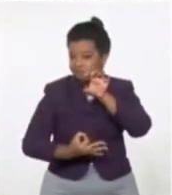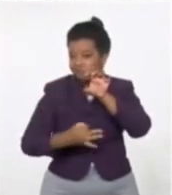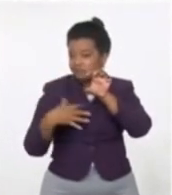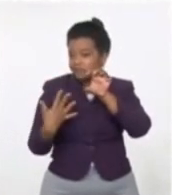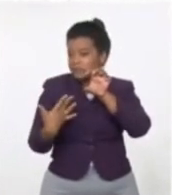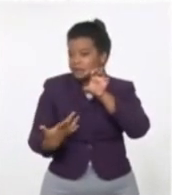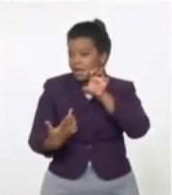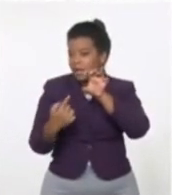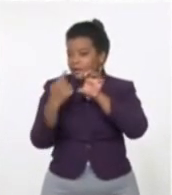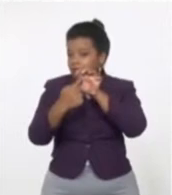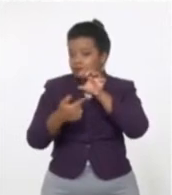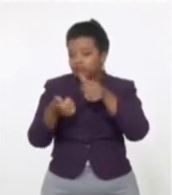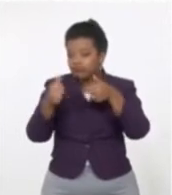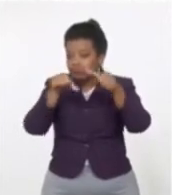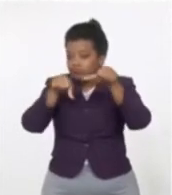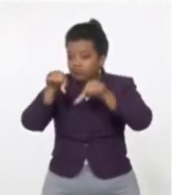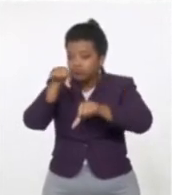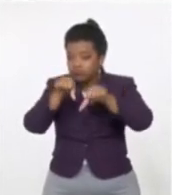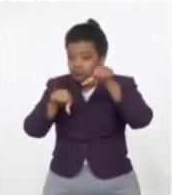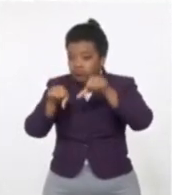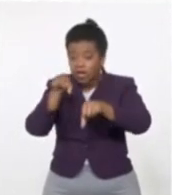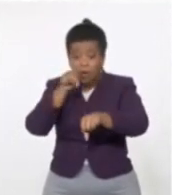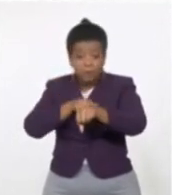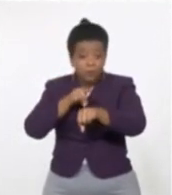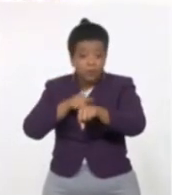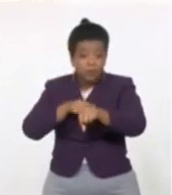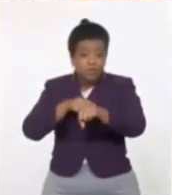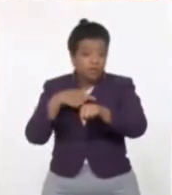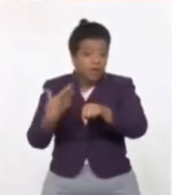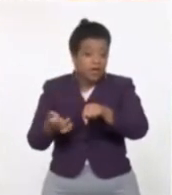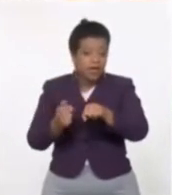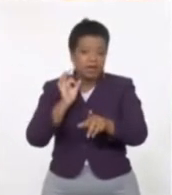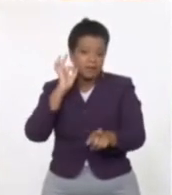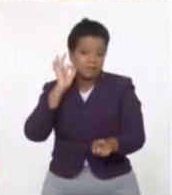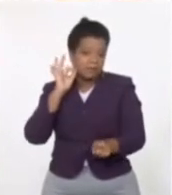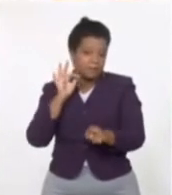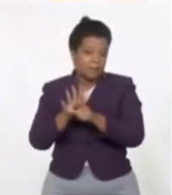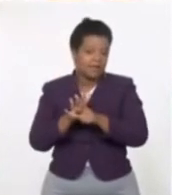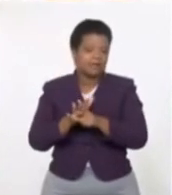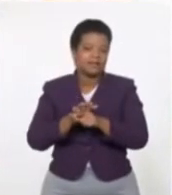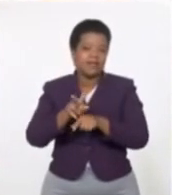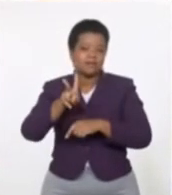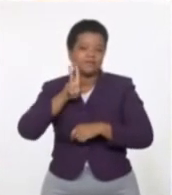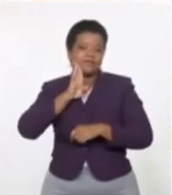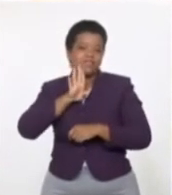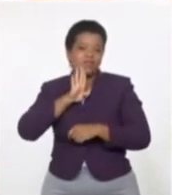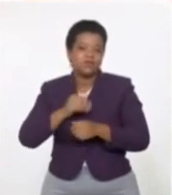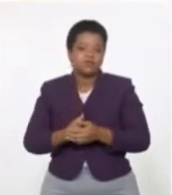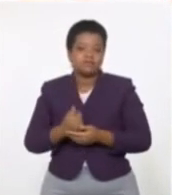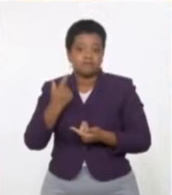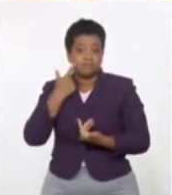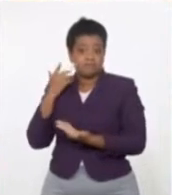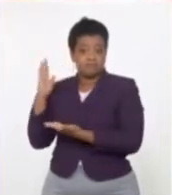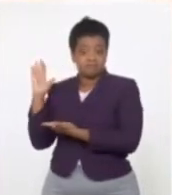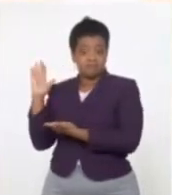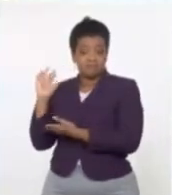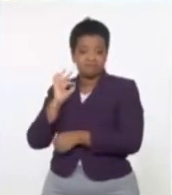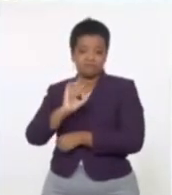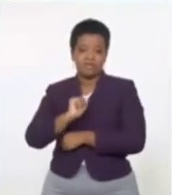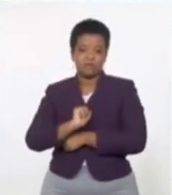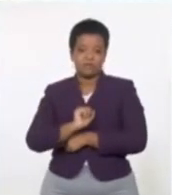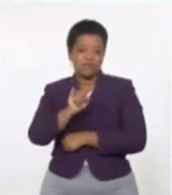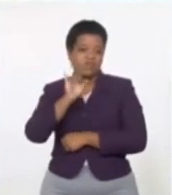y es el momento inicial de inicio de la entrada del virus y propiamente el inicio de la infección. Por eso es